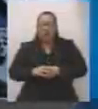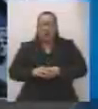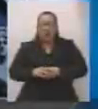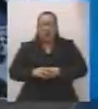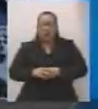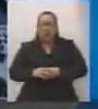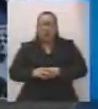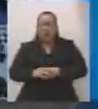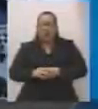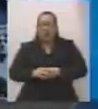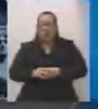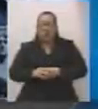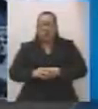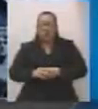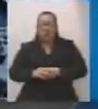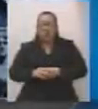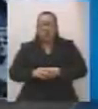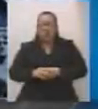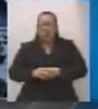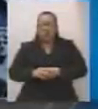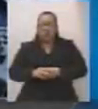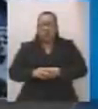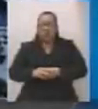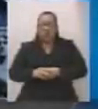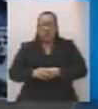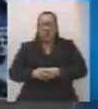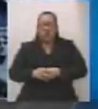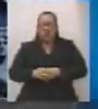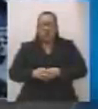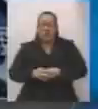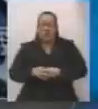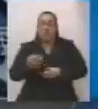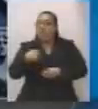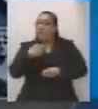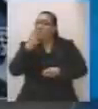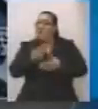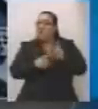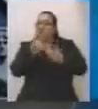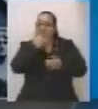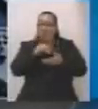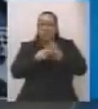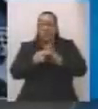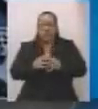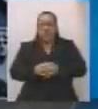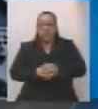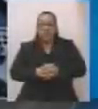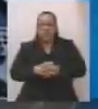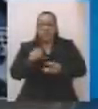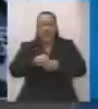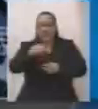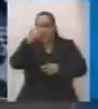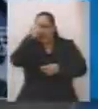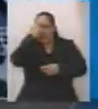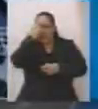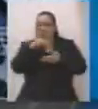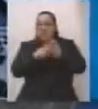en gran medida, y tenemos que ver solamente lo que ha sucedido en China e India para